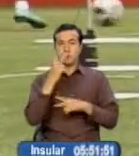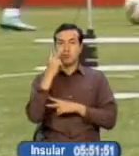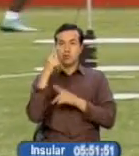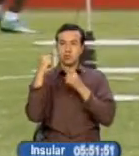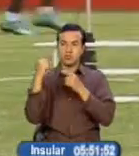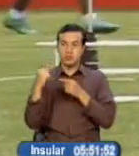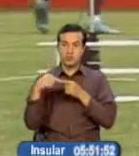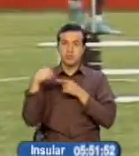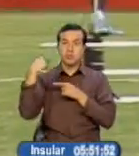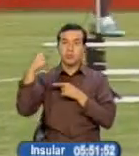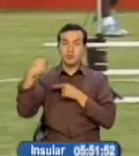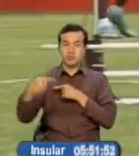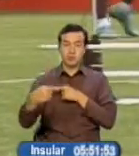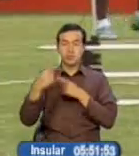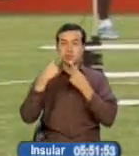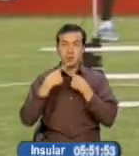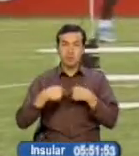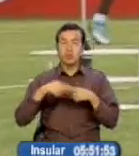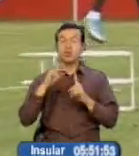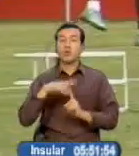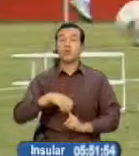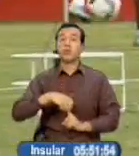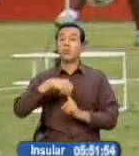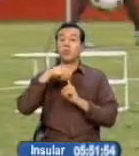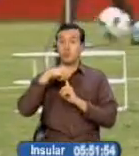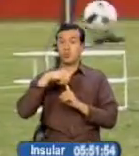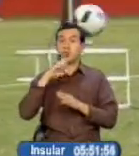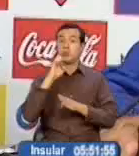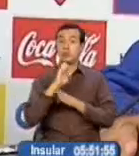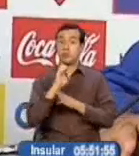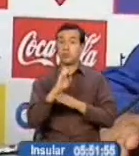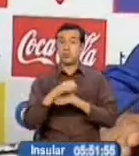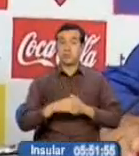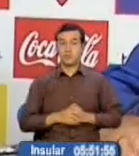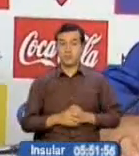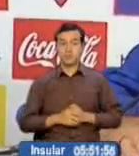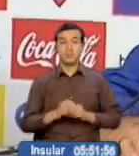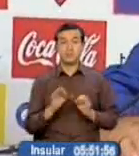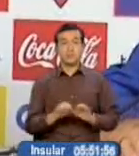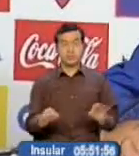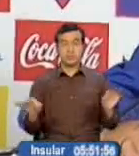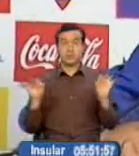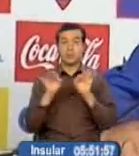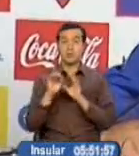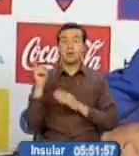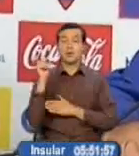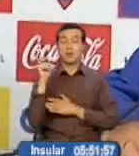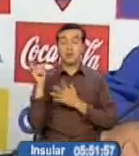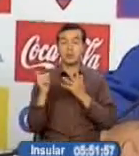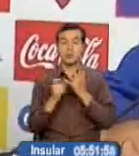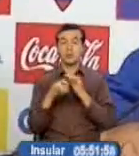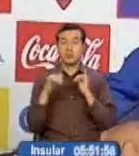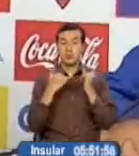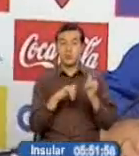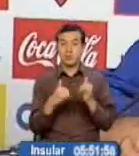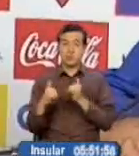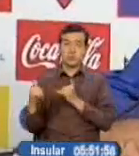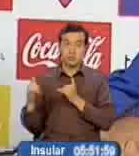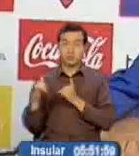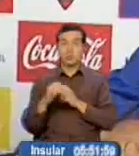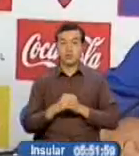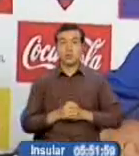compromisos próximos y revela las prioridades que deberá tener nuestro combinado. Es importante tener a jugadores en